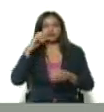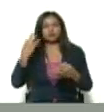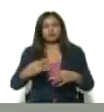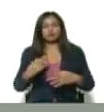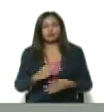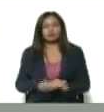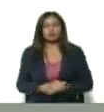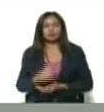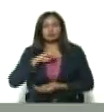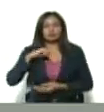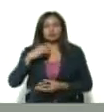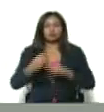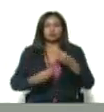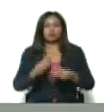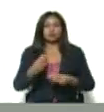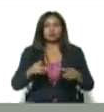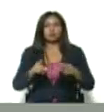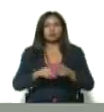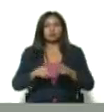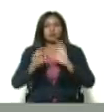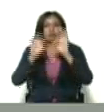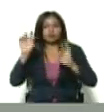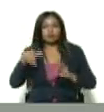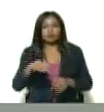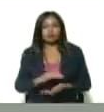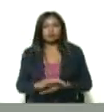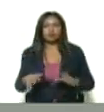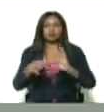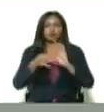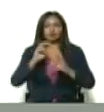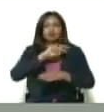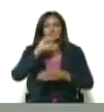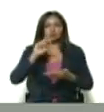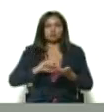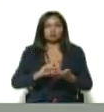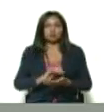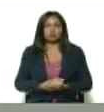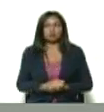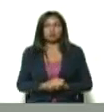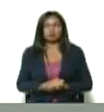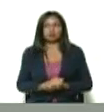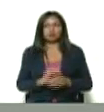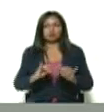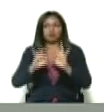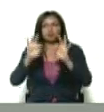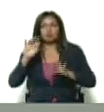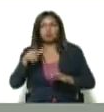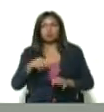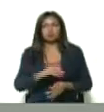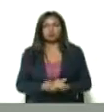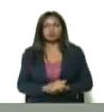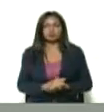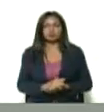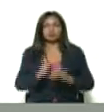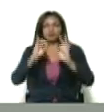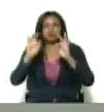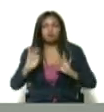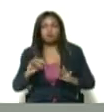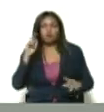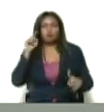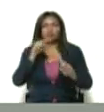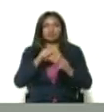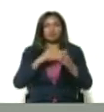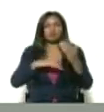lo hemos hecho a tiempo y en unión nacional vamos a avanzar hacia esos objetivos